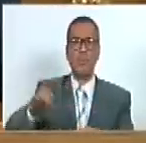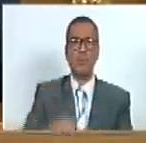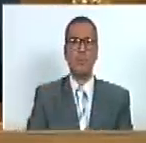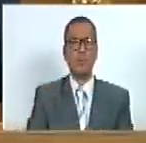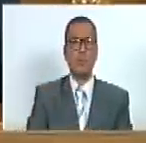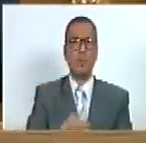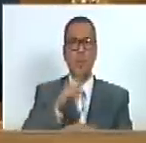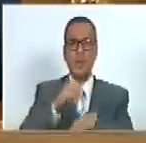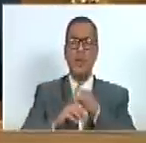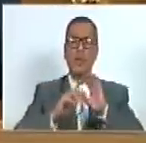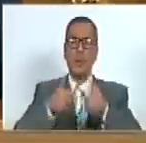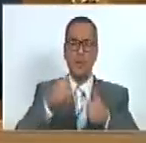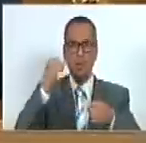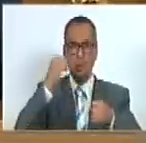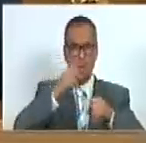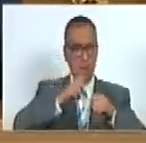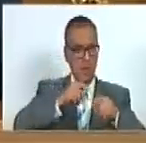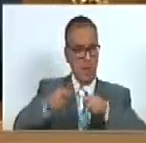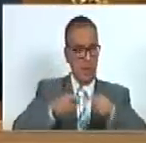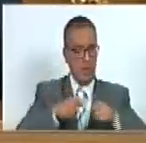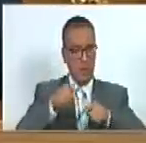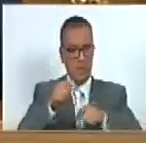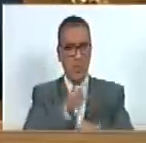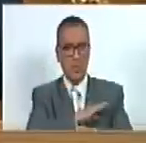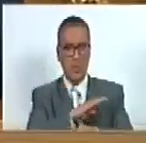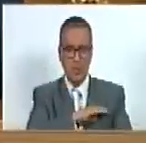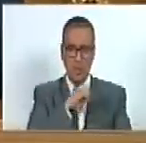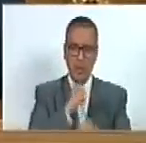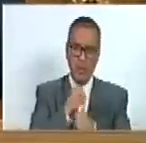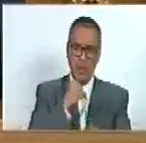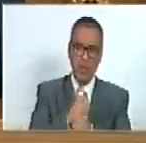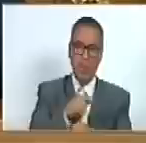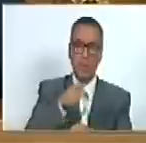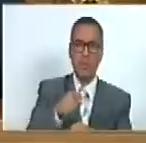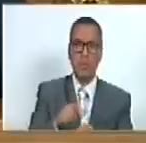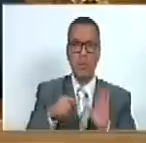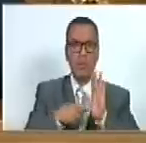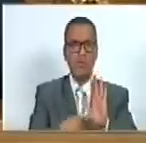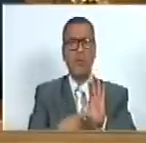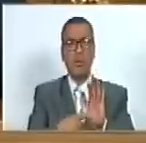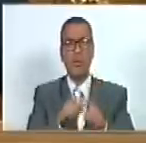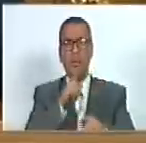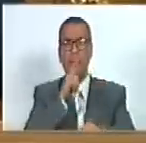han emprendido acciones para reivindicar sus derechos laborales frente a las